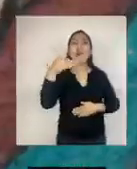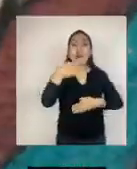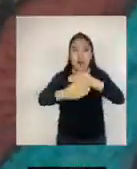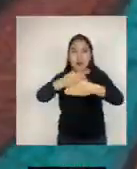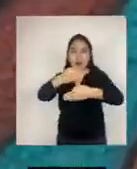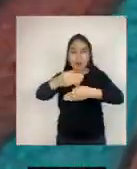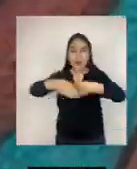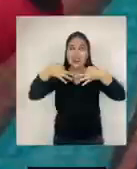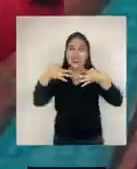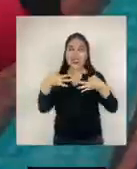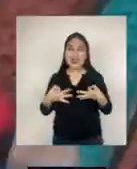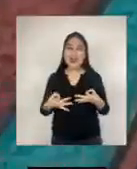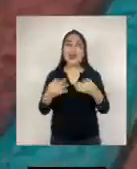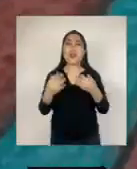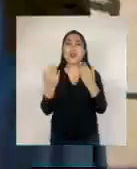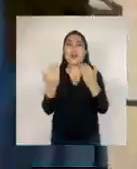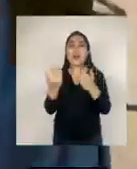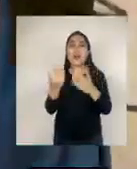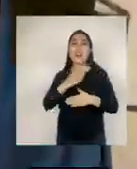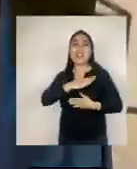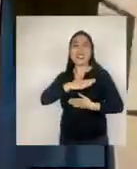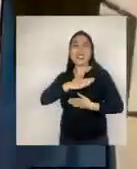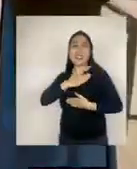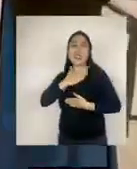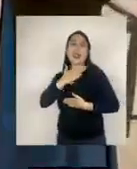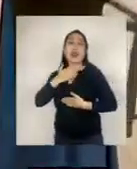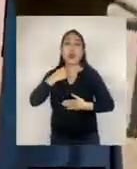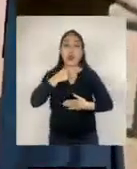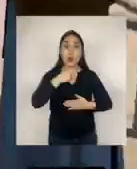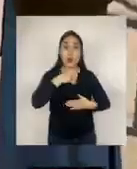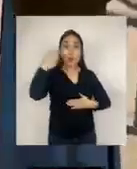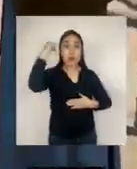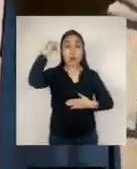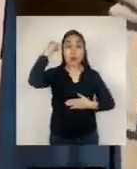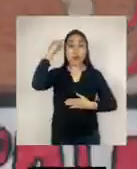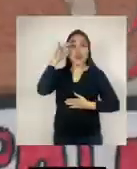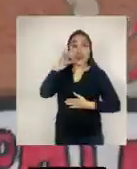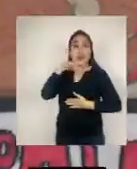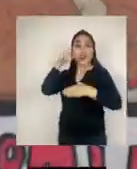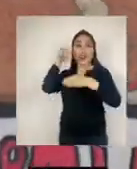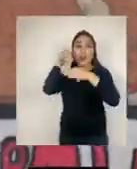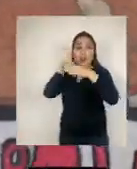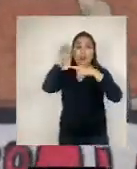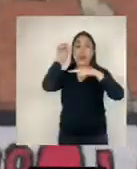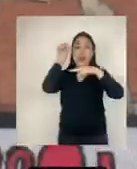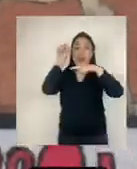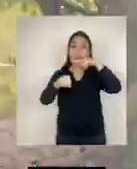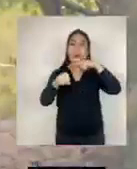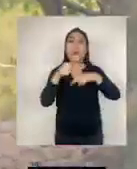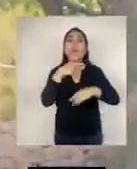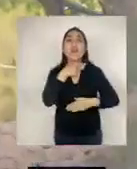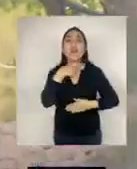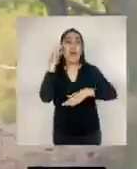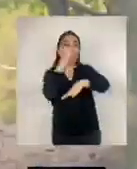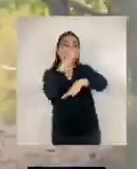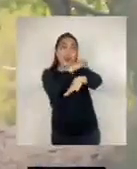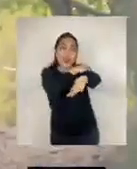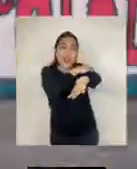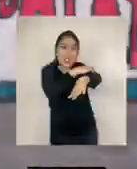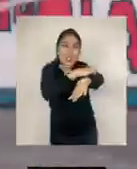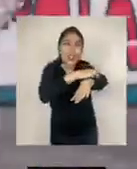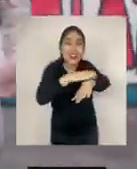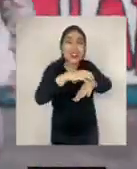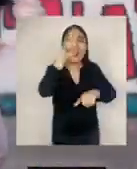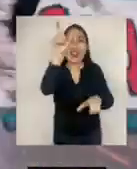Rutri Kerr me dice, mientras sacaba la basura de los shafts, voy bailando, dice. La Ruth, qué